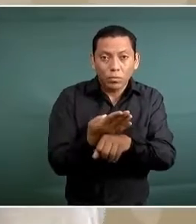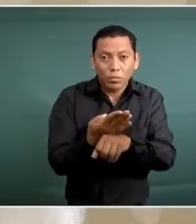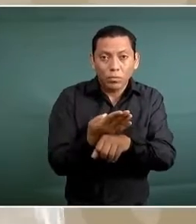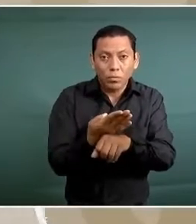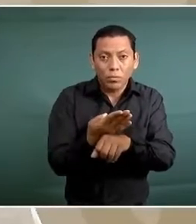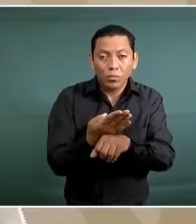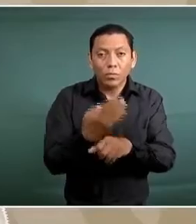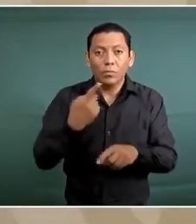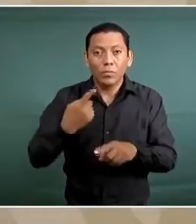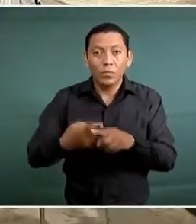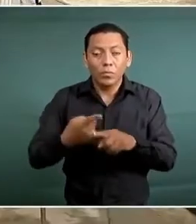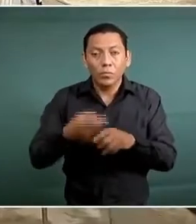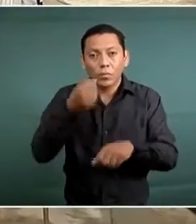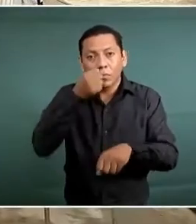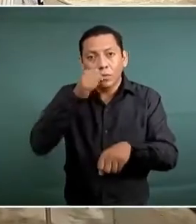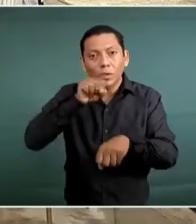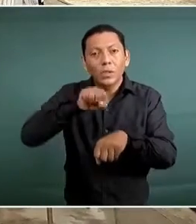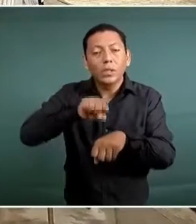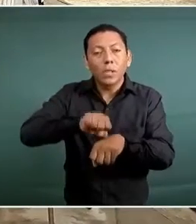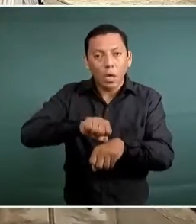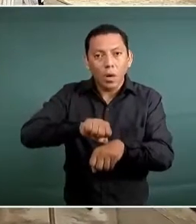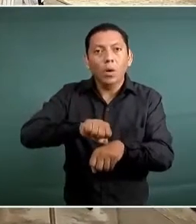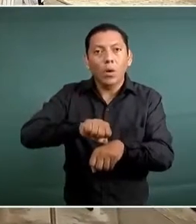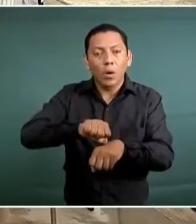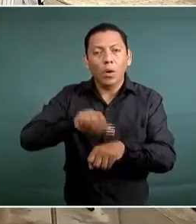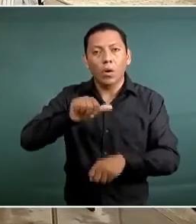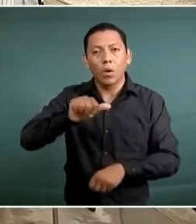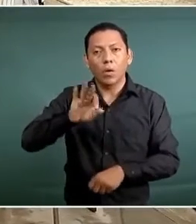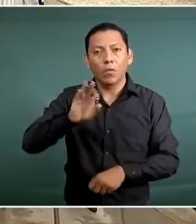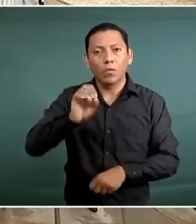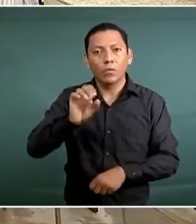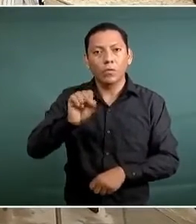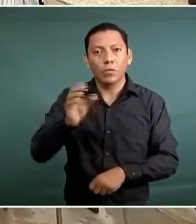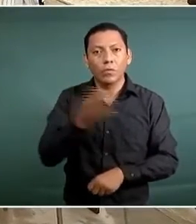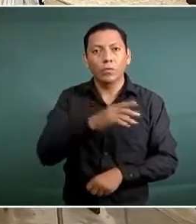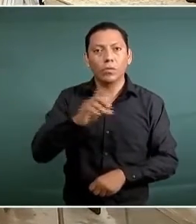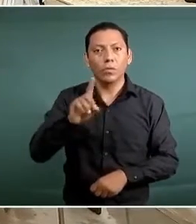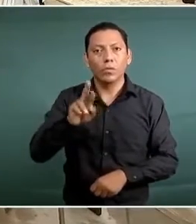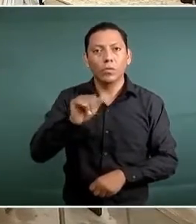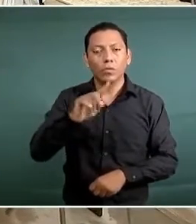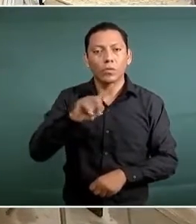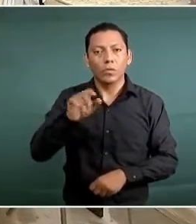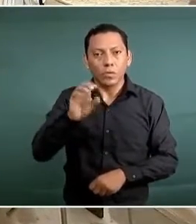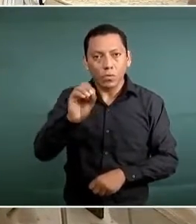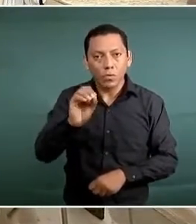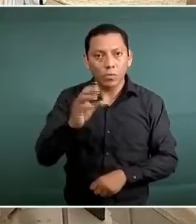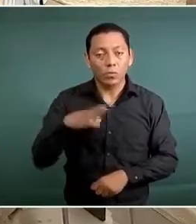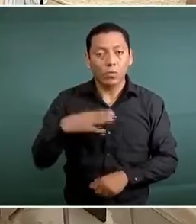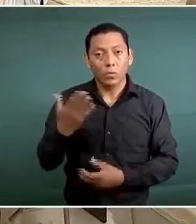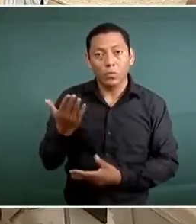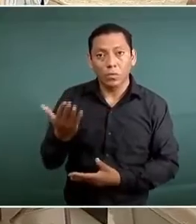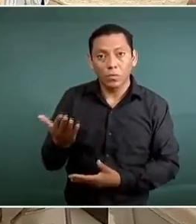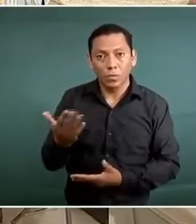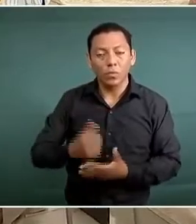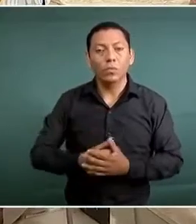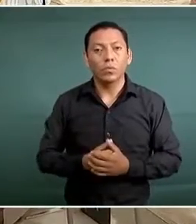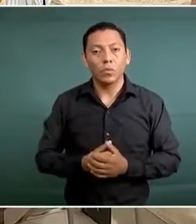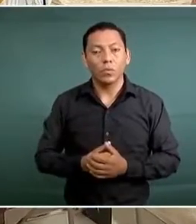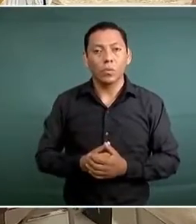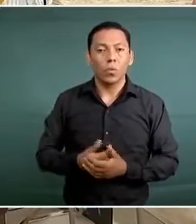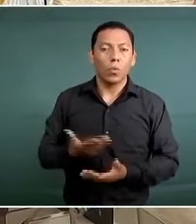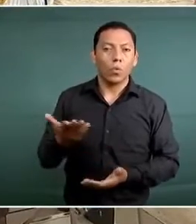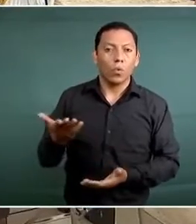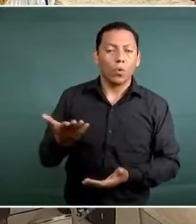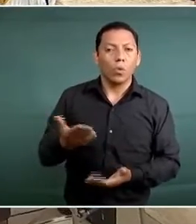es el secretario, Alfonso Durazo, que es